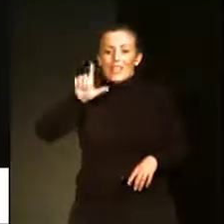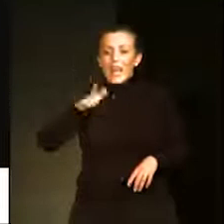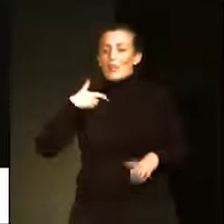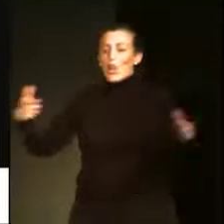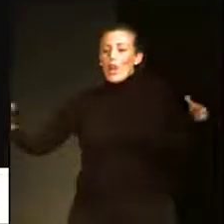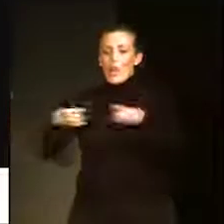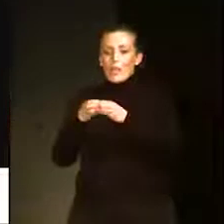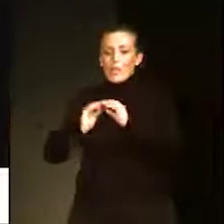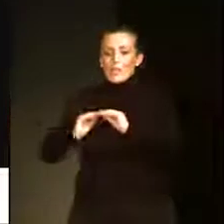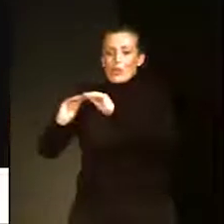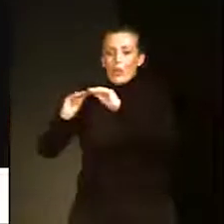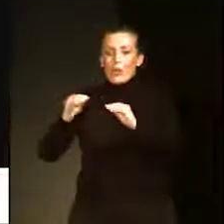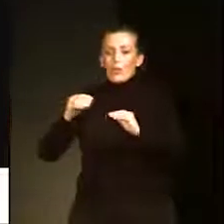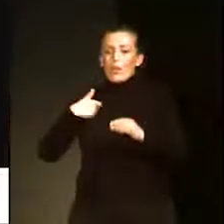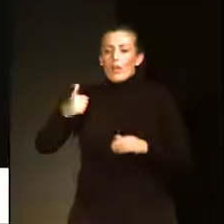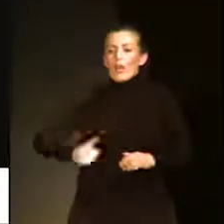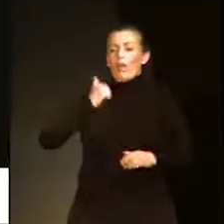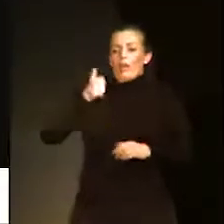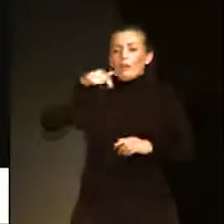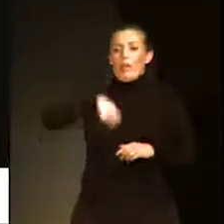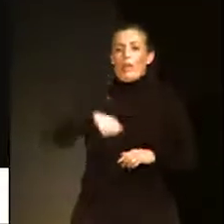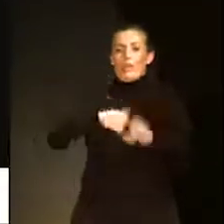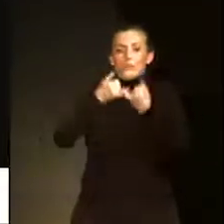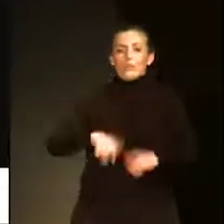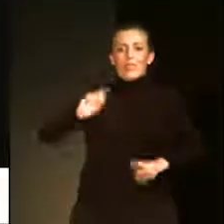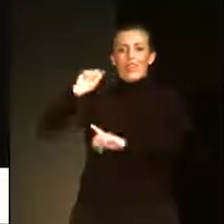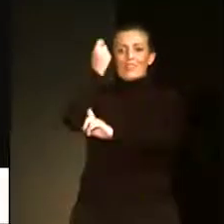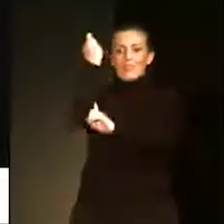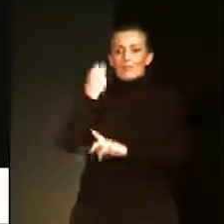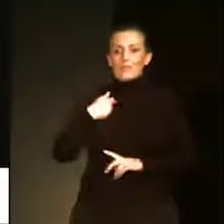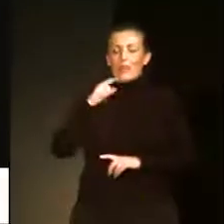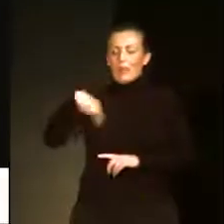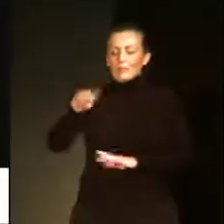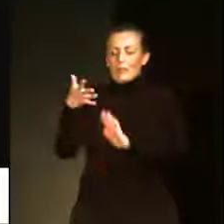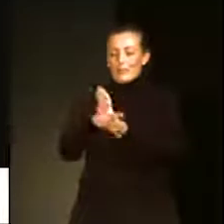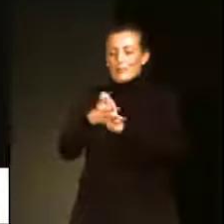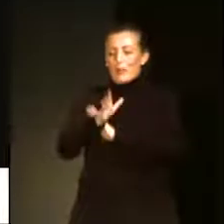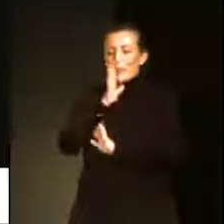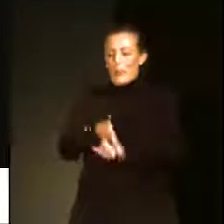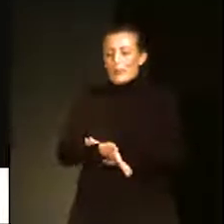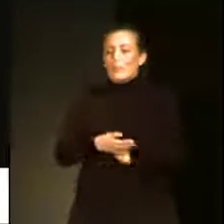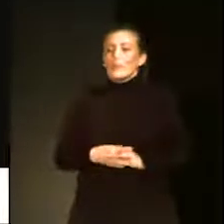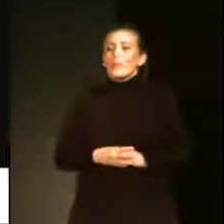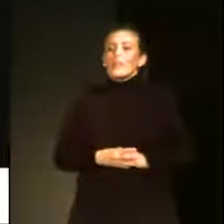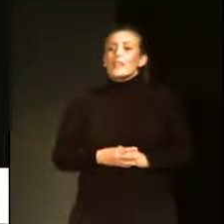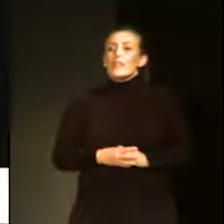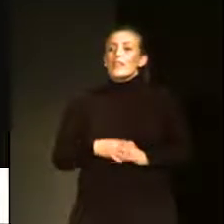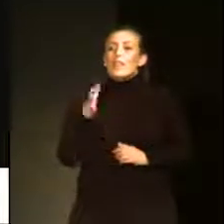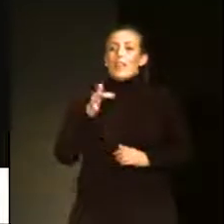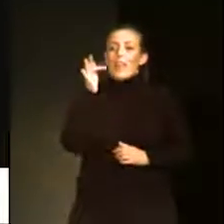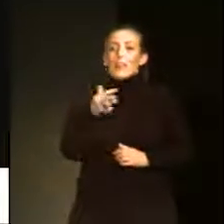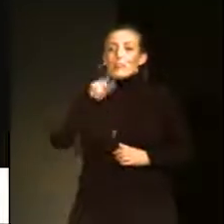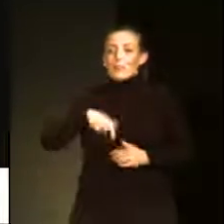equipo, para nosotros no solo es una oportunidad, es también un reto, y ahora intentaré explicar el porqué. Y, por supuesto, no